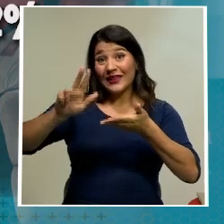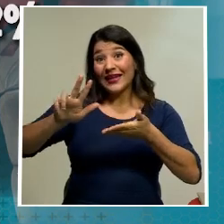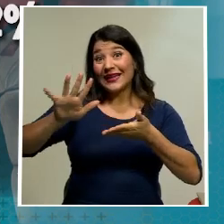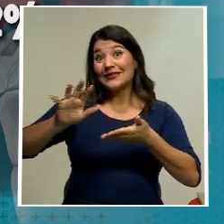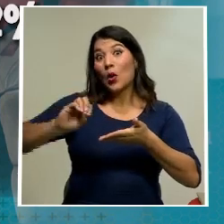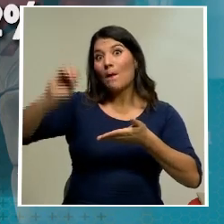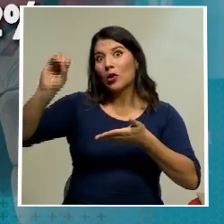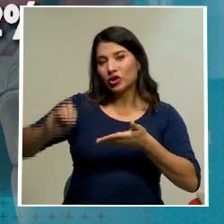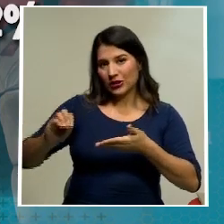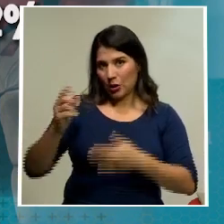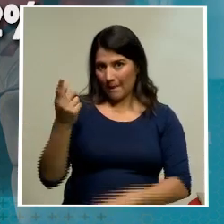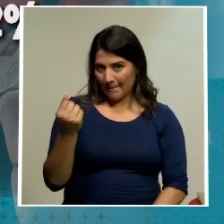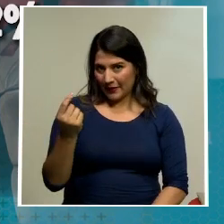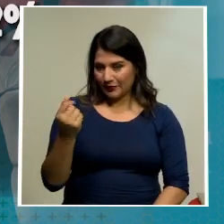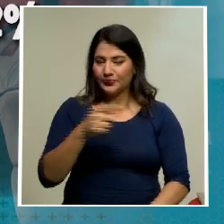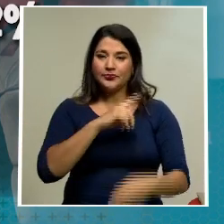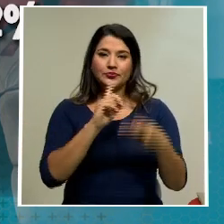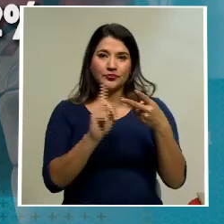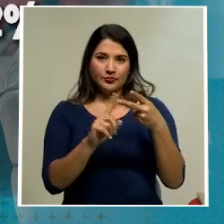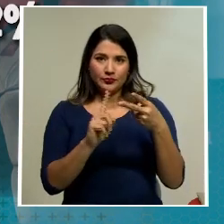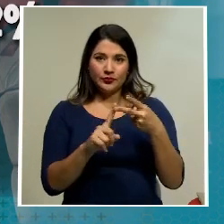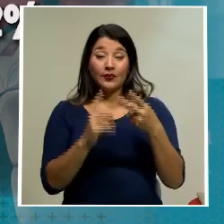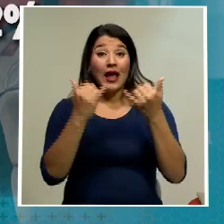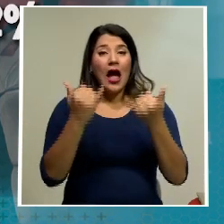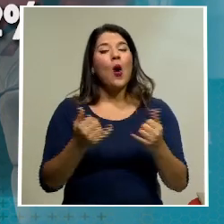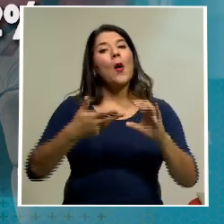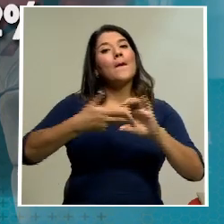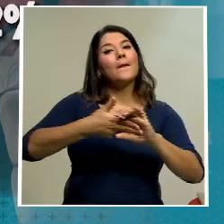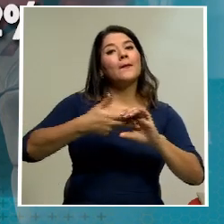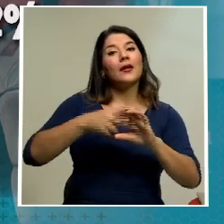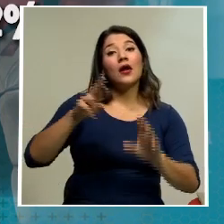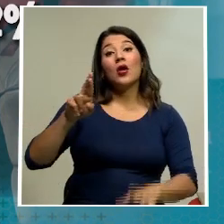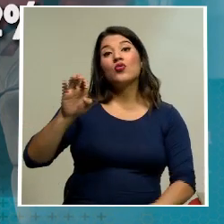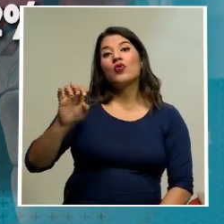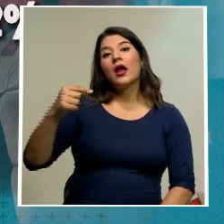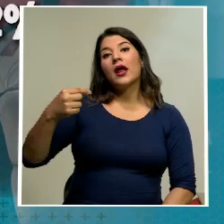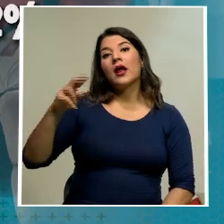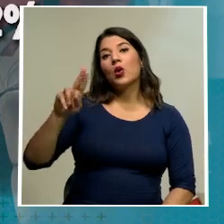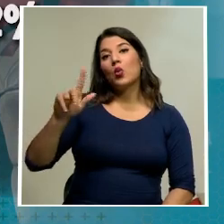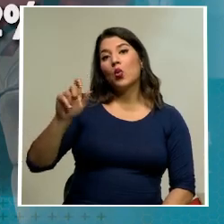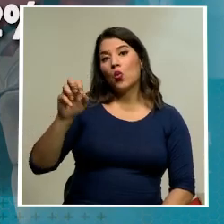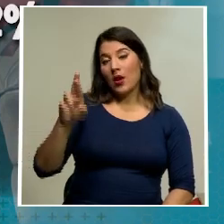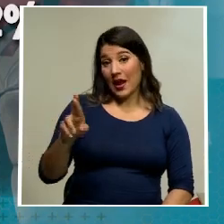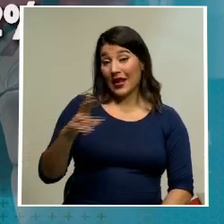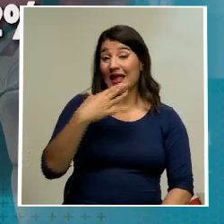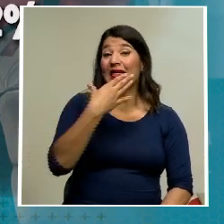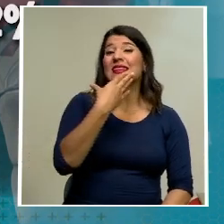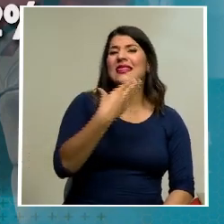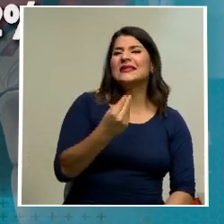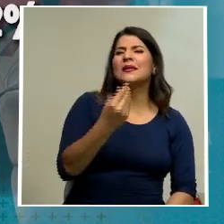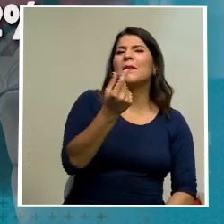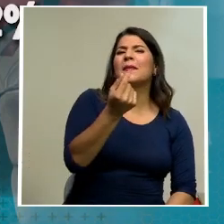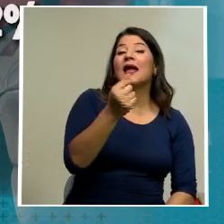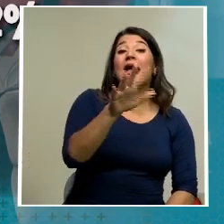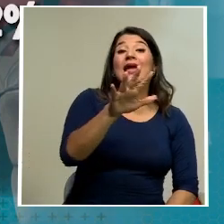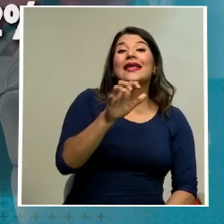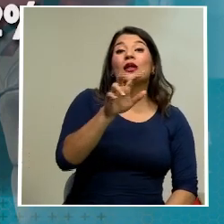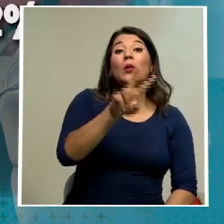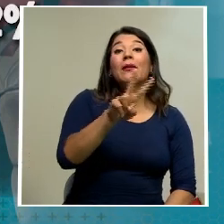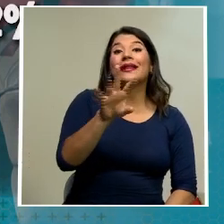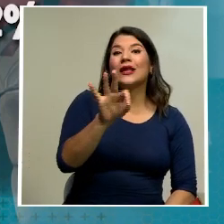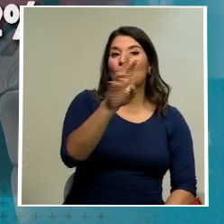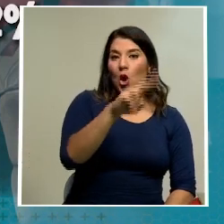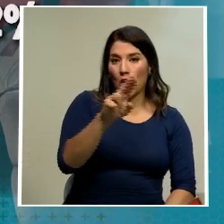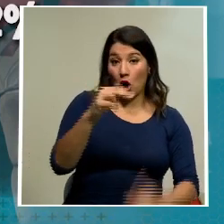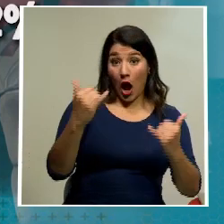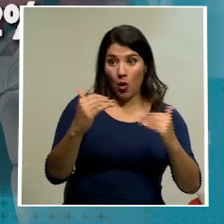precio. Pasamos ahora a la gasolina regular. En diciembre tenía un costo de 529 colones,